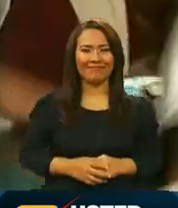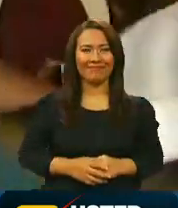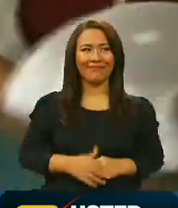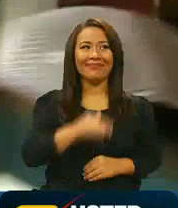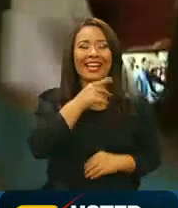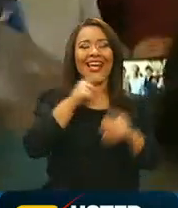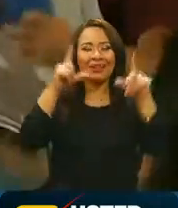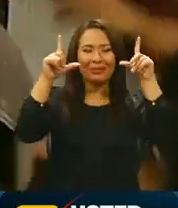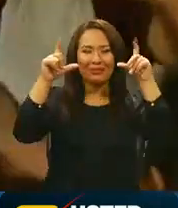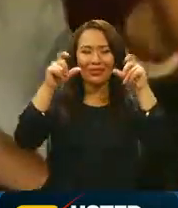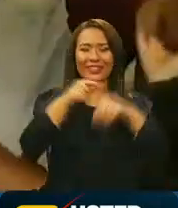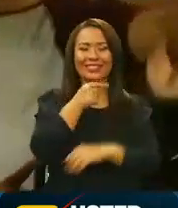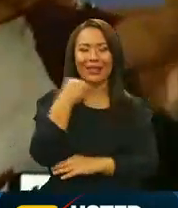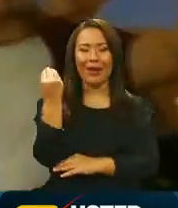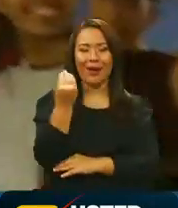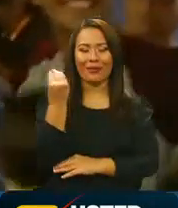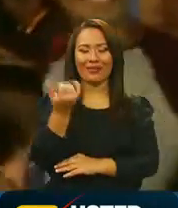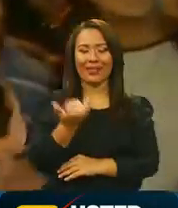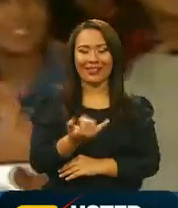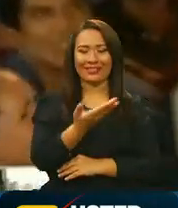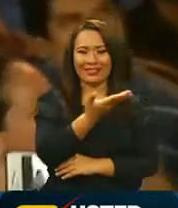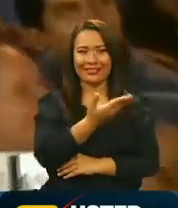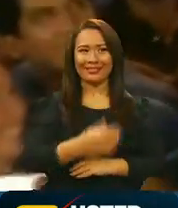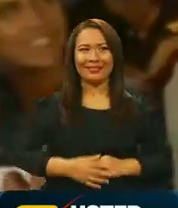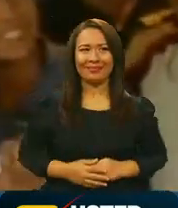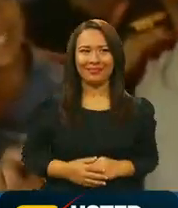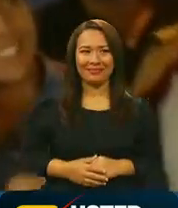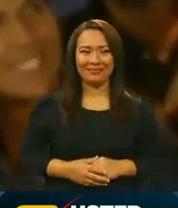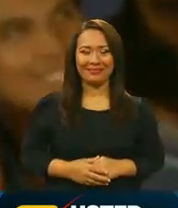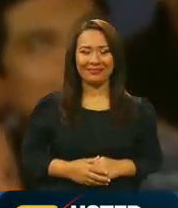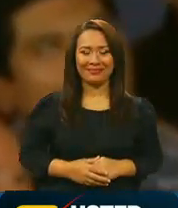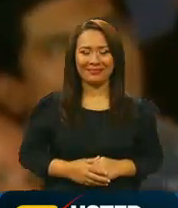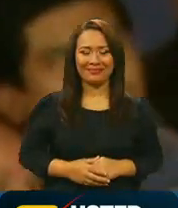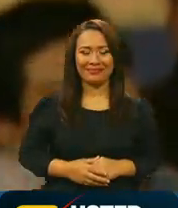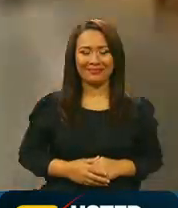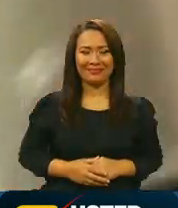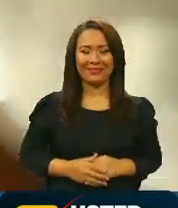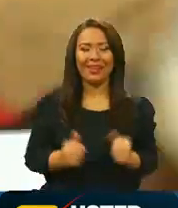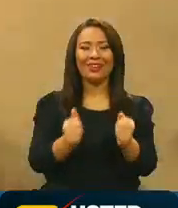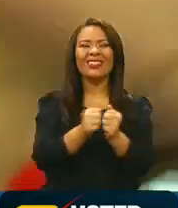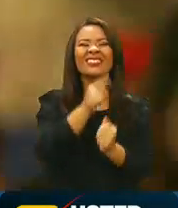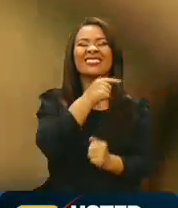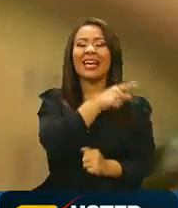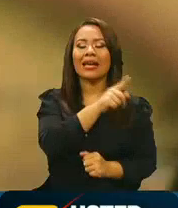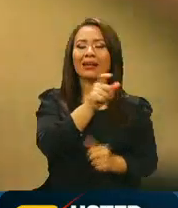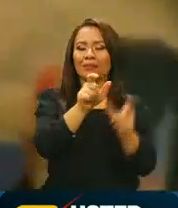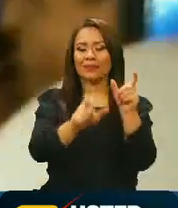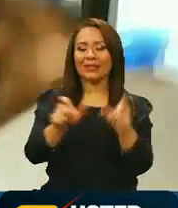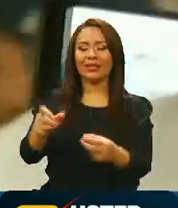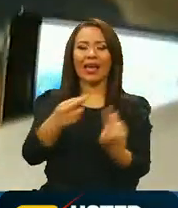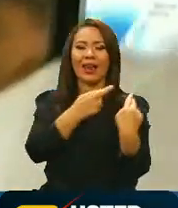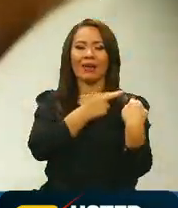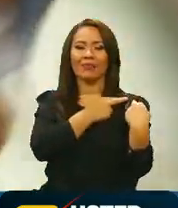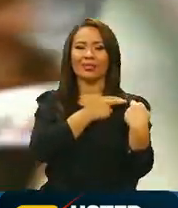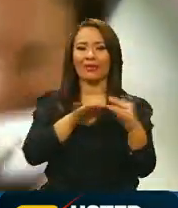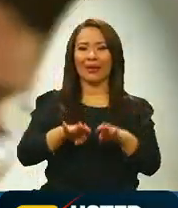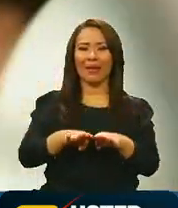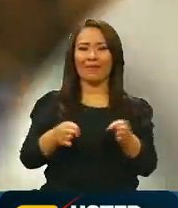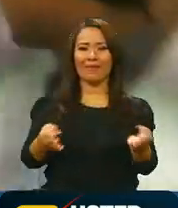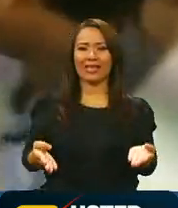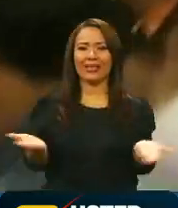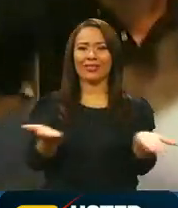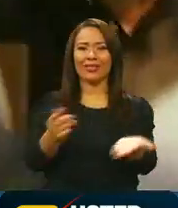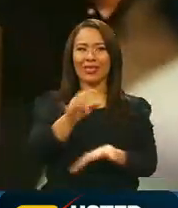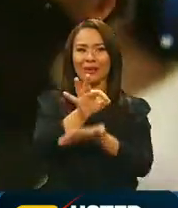con la foto, como se está dando actualmente. Se está tomando la foto con los integrantes de esta mesa electoral, la